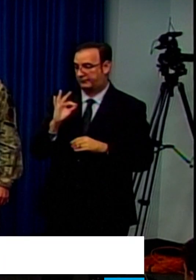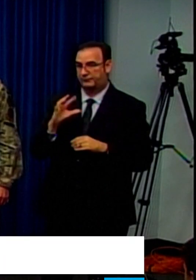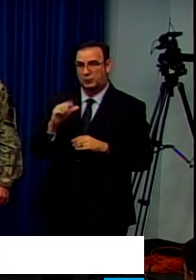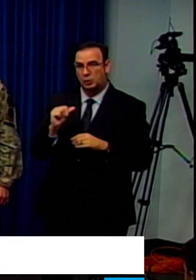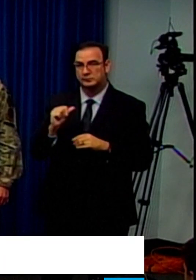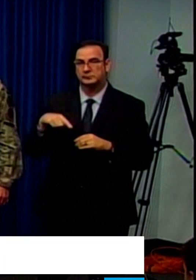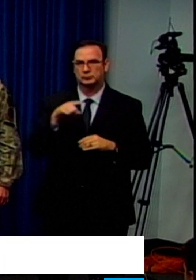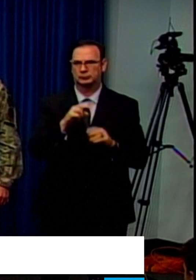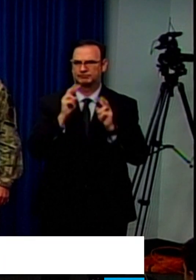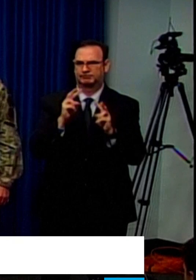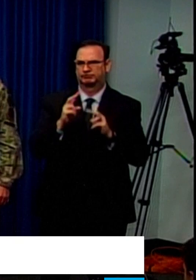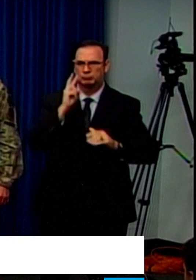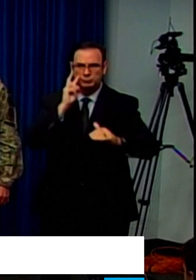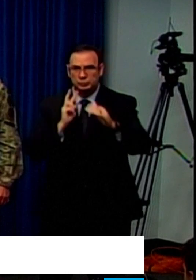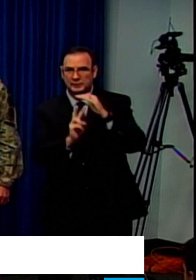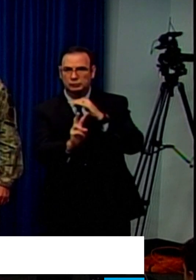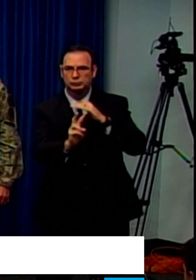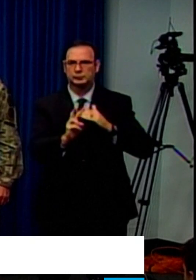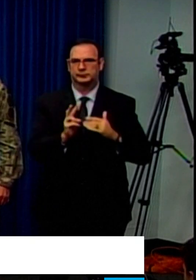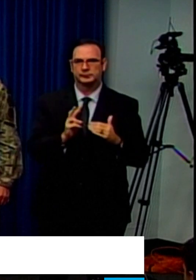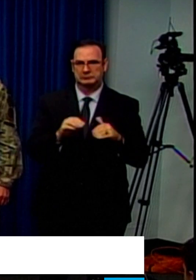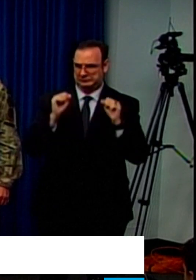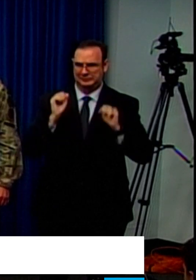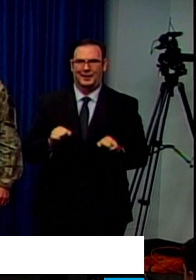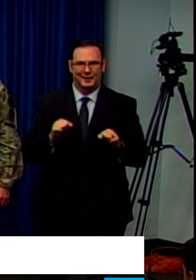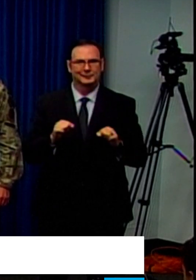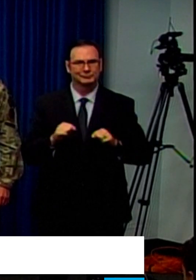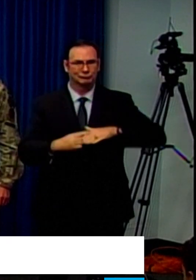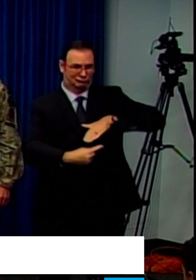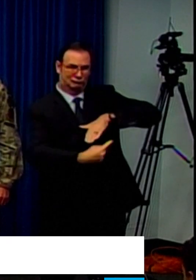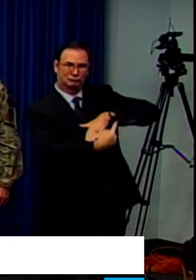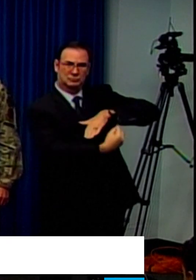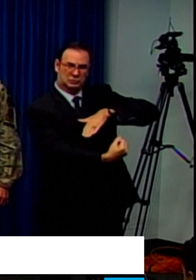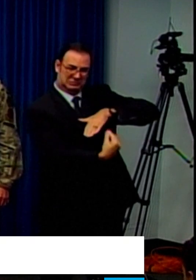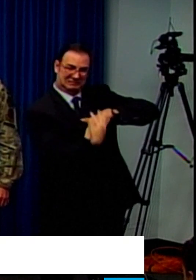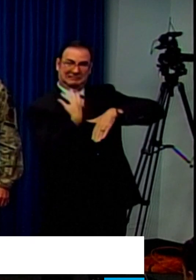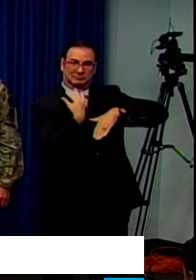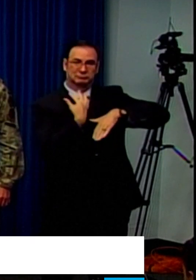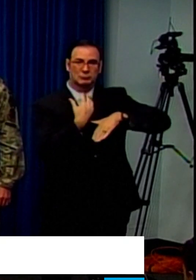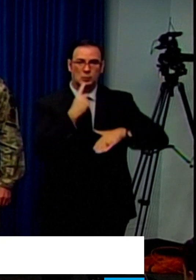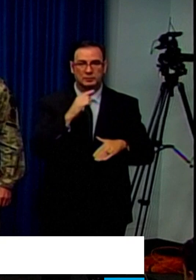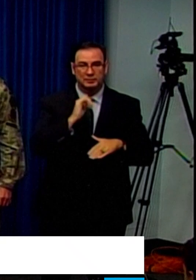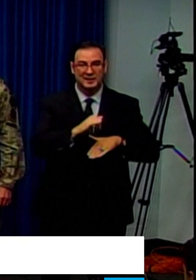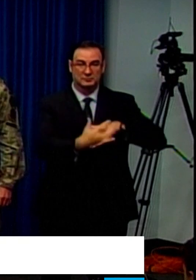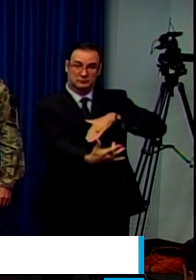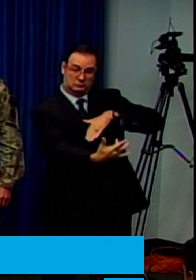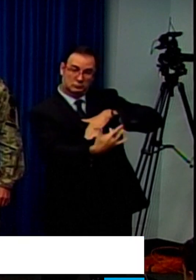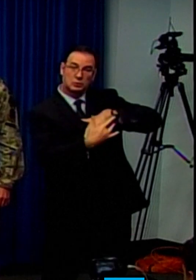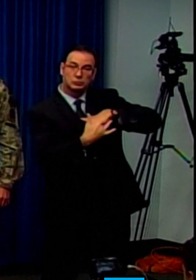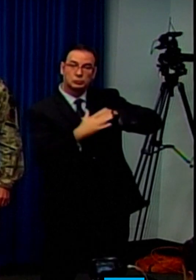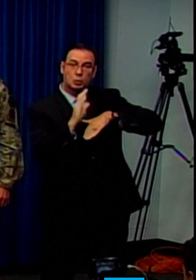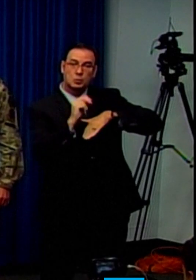Si miran el pronóstico, podría impactar absolutamente en la costa y girar una vez llegue allí, por lo que debemos prepararnos para esta eventualidad.